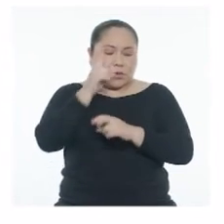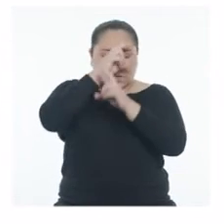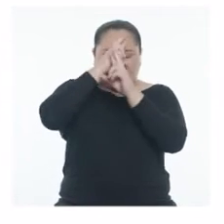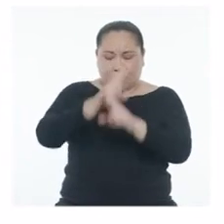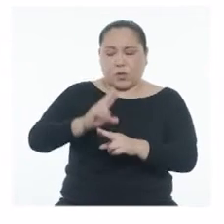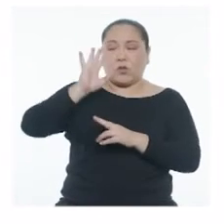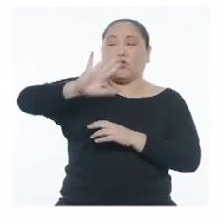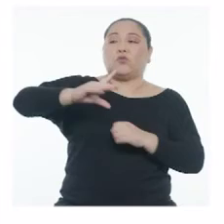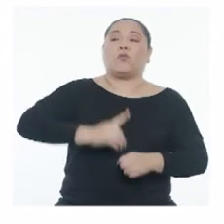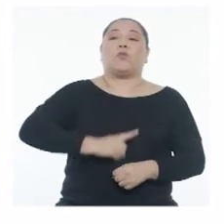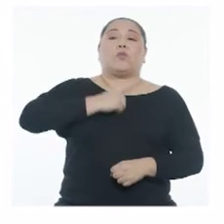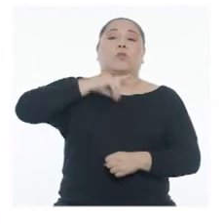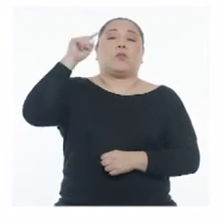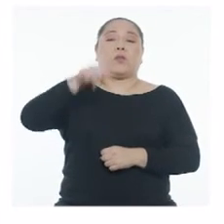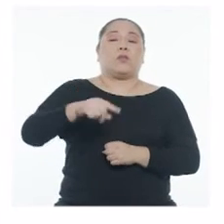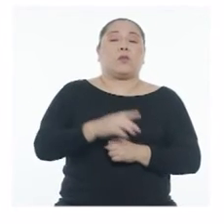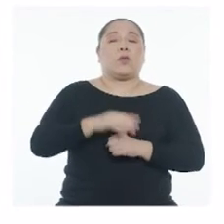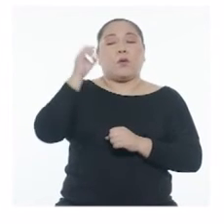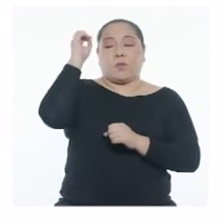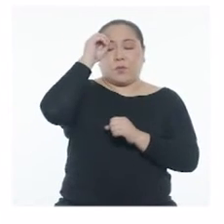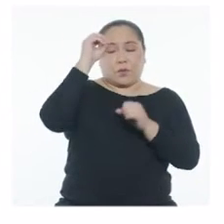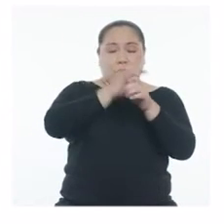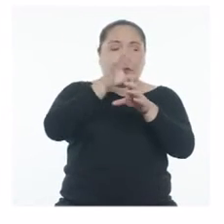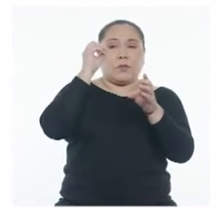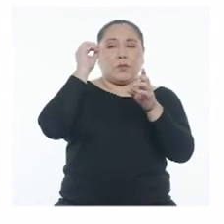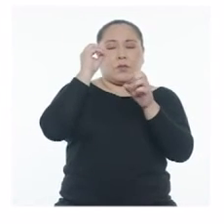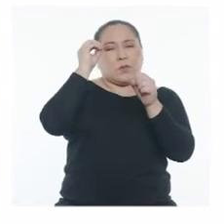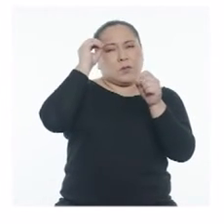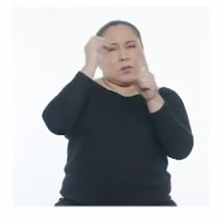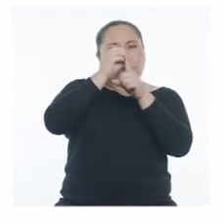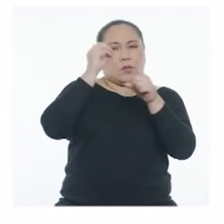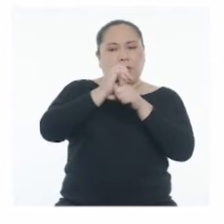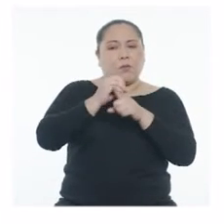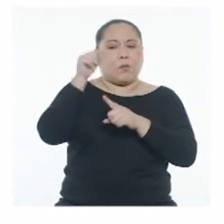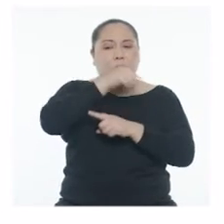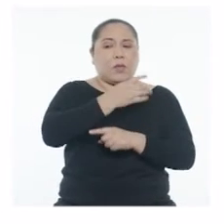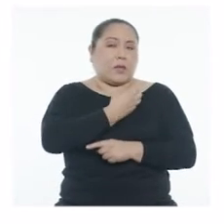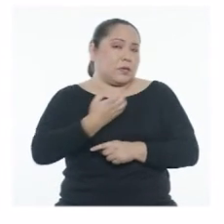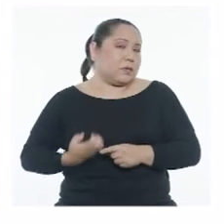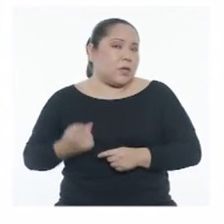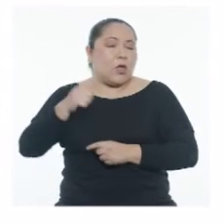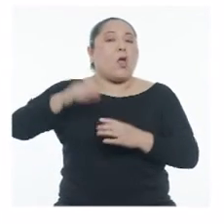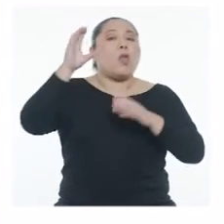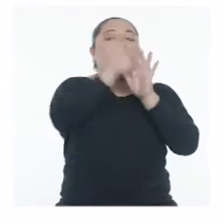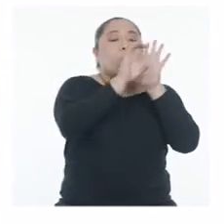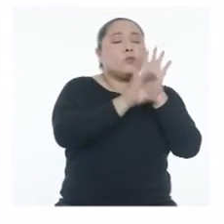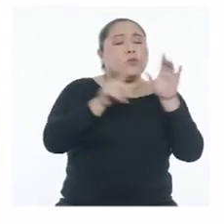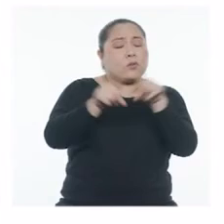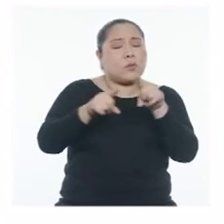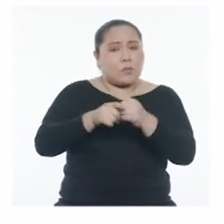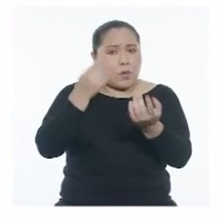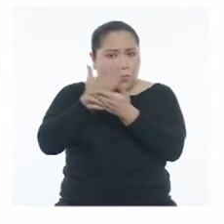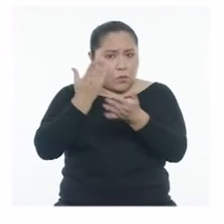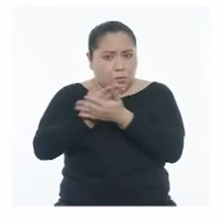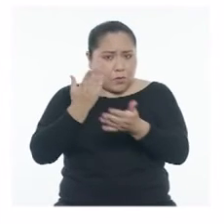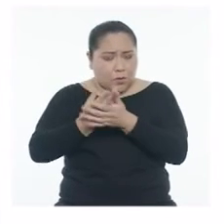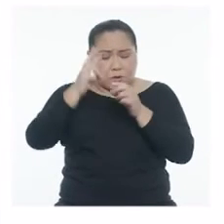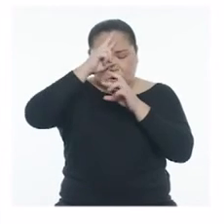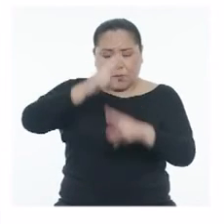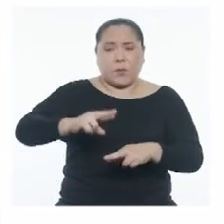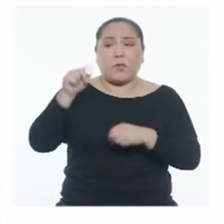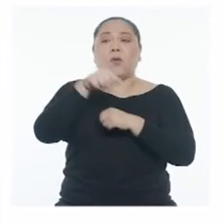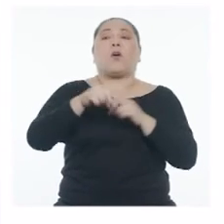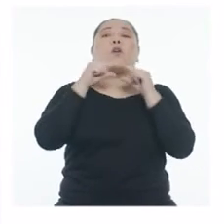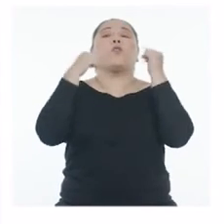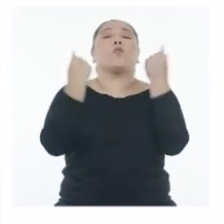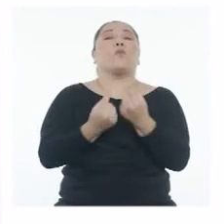de su dignidad son el fin supremo de la sociedad y del Estado. Nuestra Constitución también avala el respeto a grupos